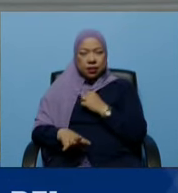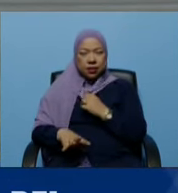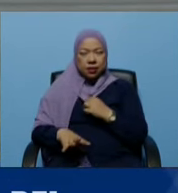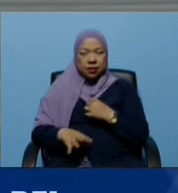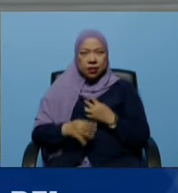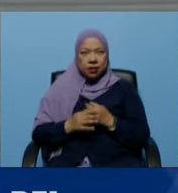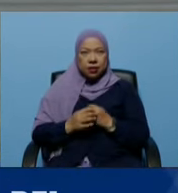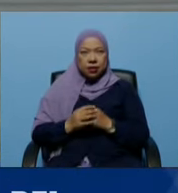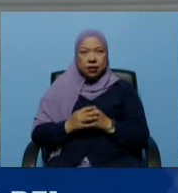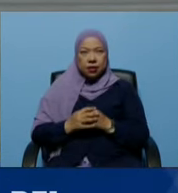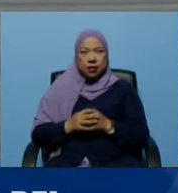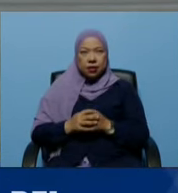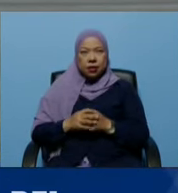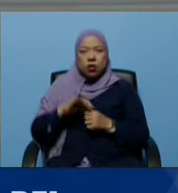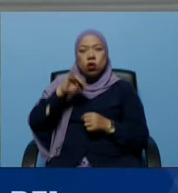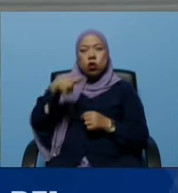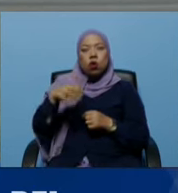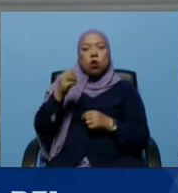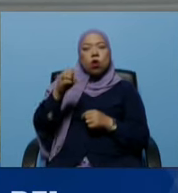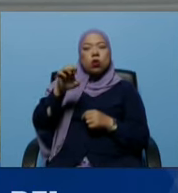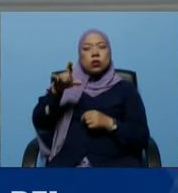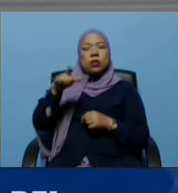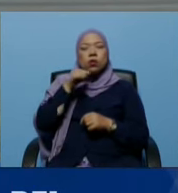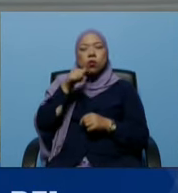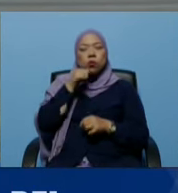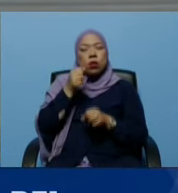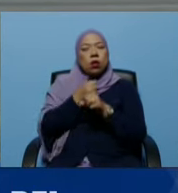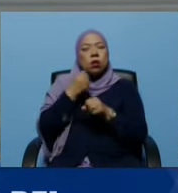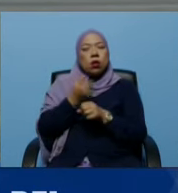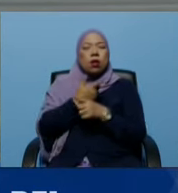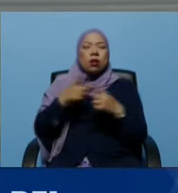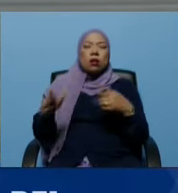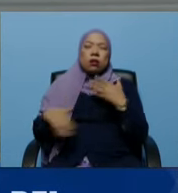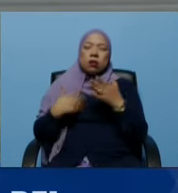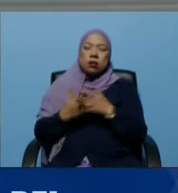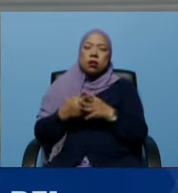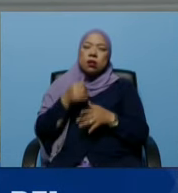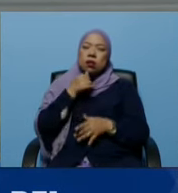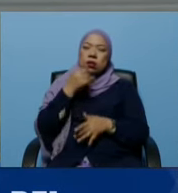José Ignacio Abreu de Lima, uno de los libertadores